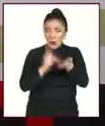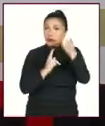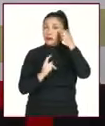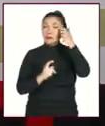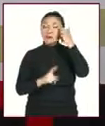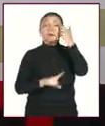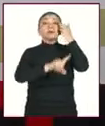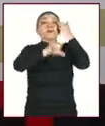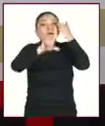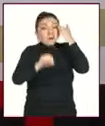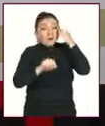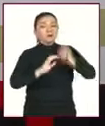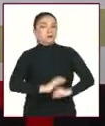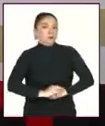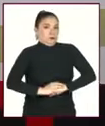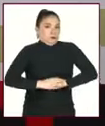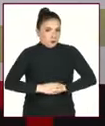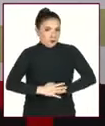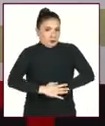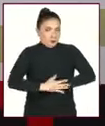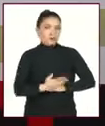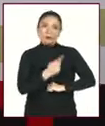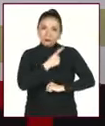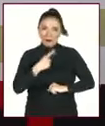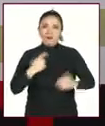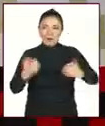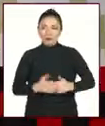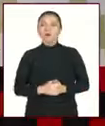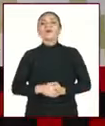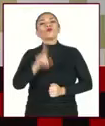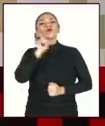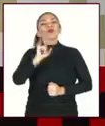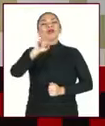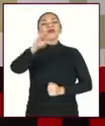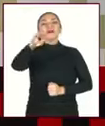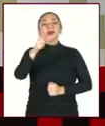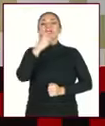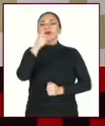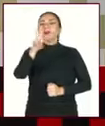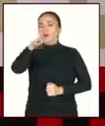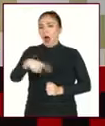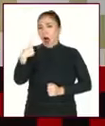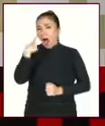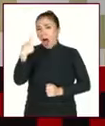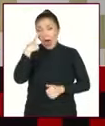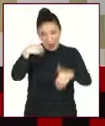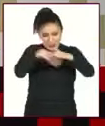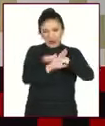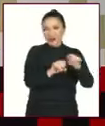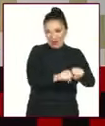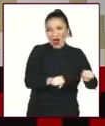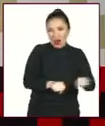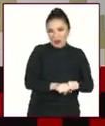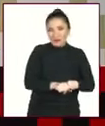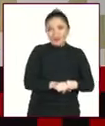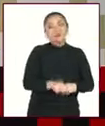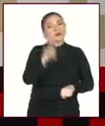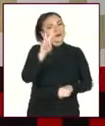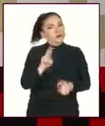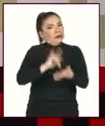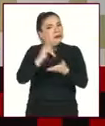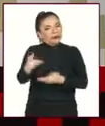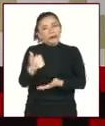la maniobra. Perfecto. Irma Medina comenta, es muy común en las aulas, así que gracias por